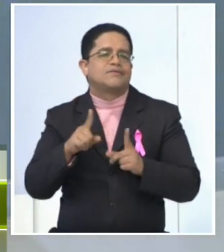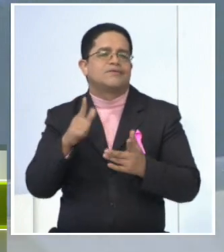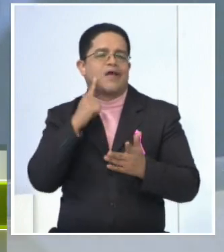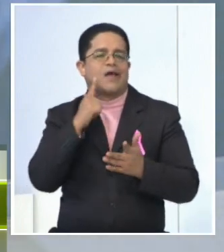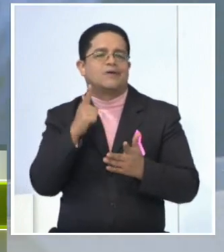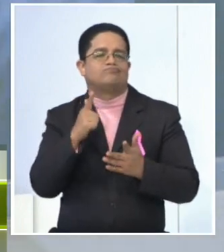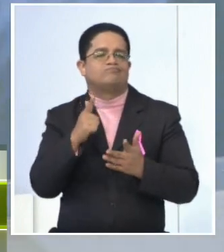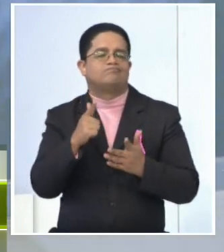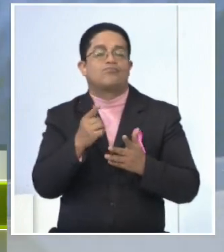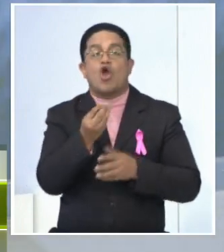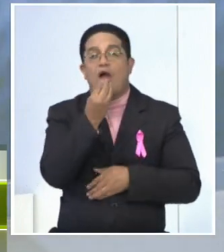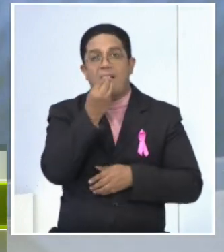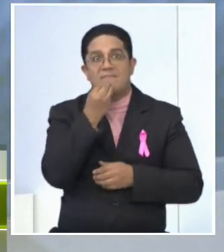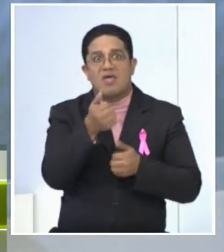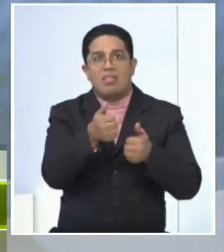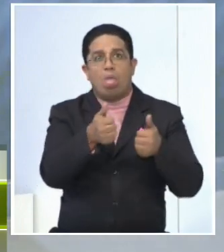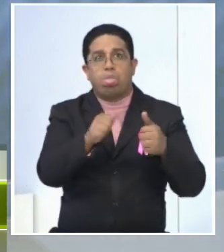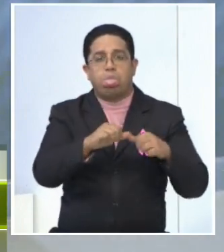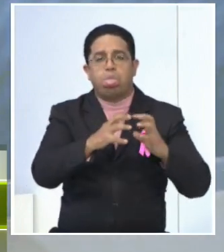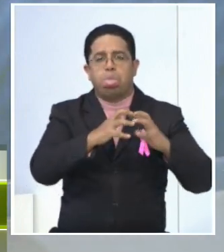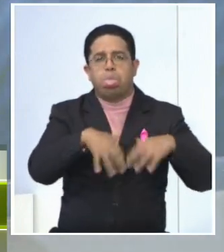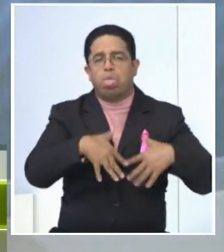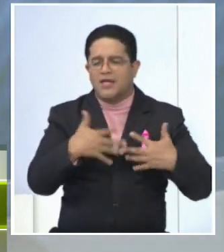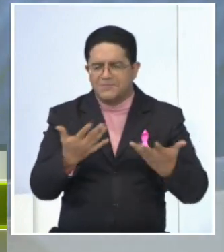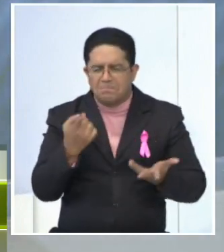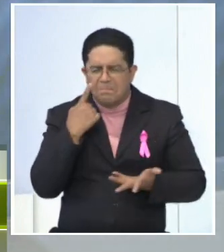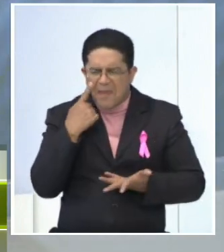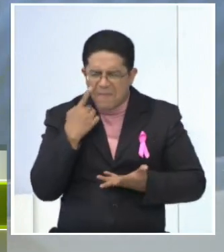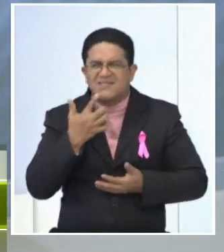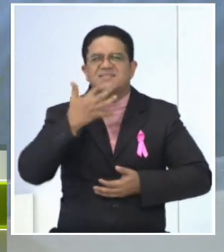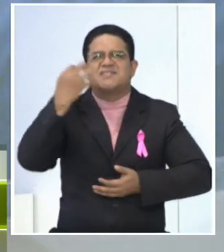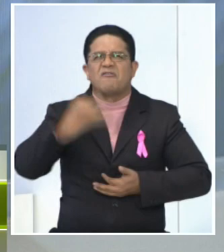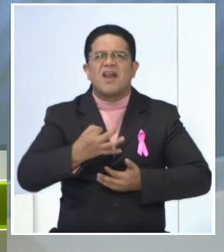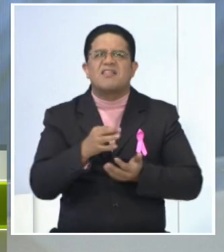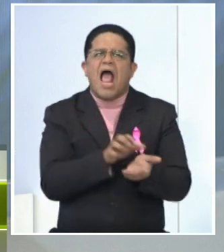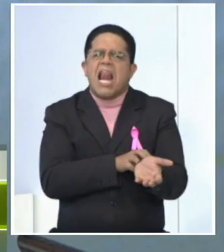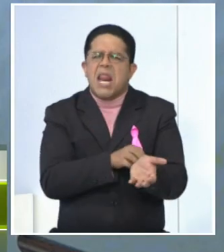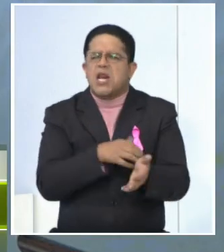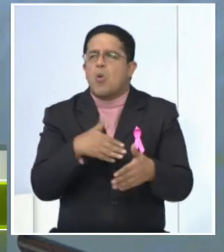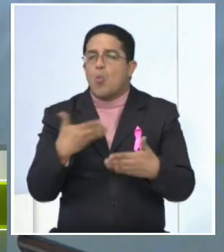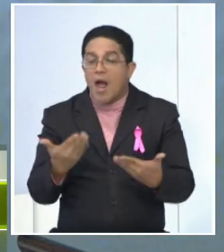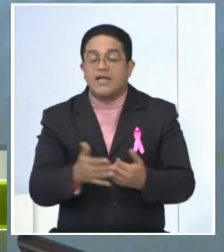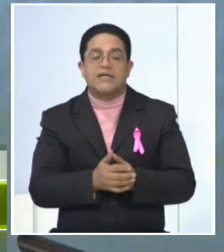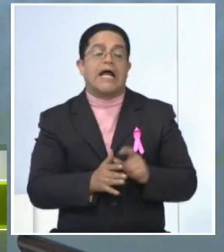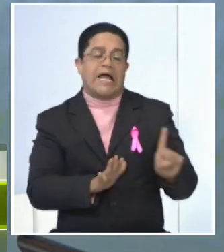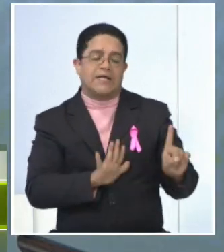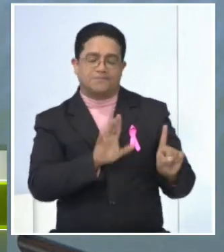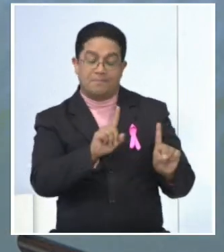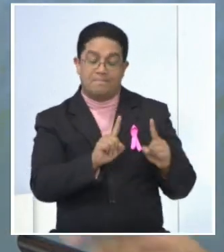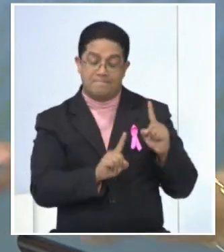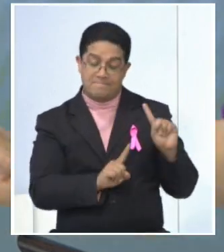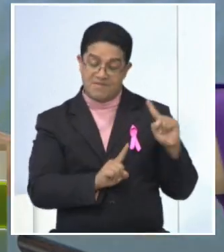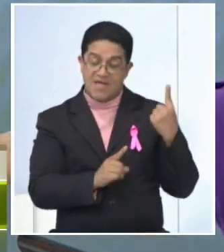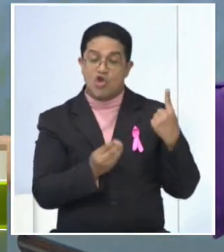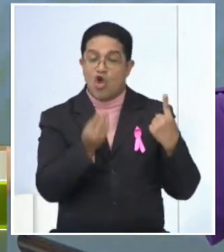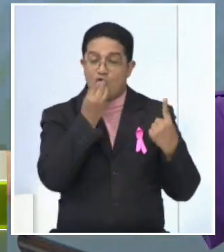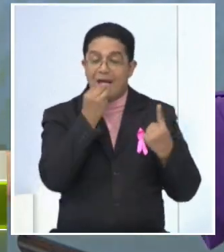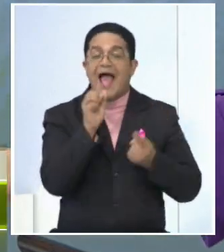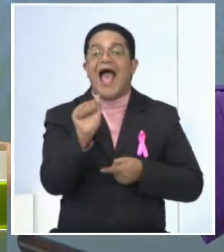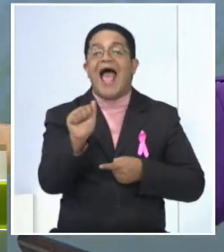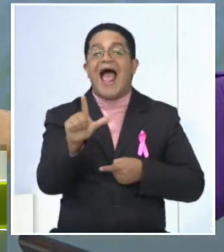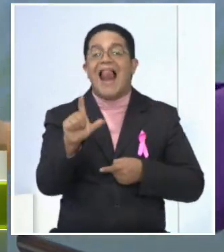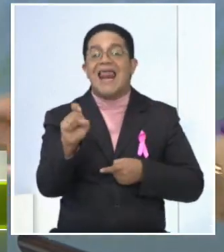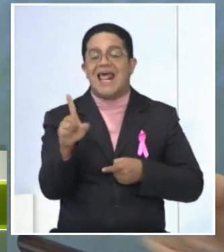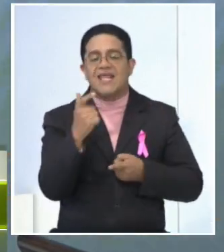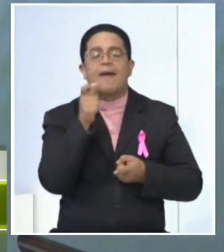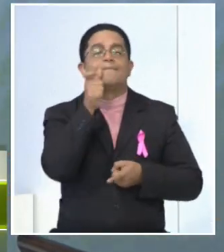descomposición o mal estado. Vamos a ver cuándo realmente es una alergia. Sí, hay que definir entonces. Primero está la alergia alimentaria, que son aquellos